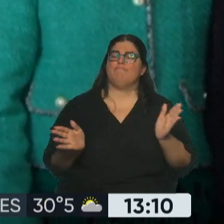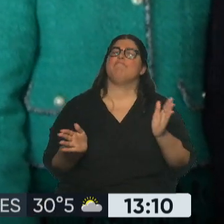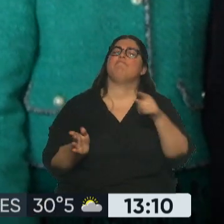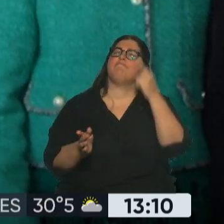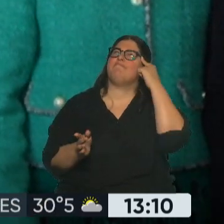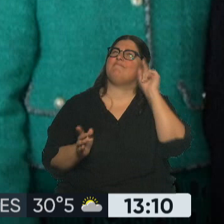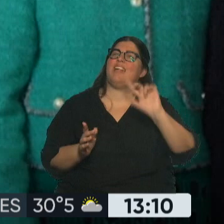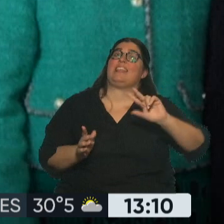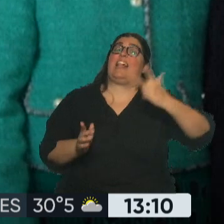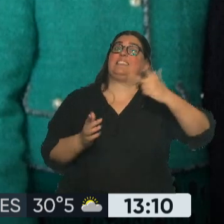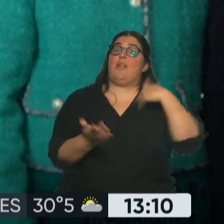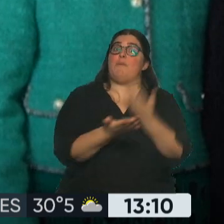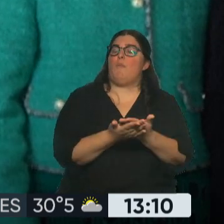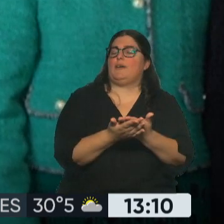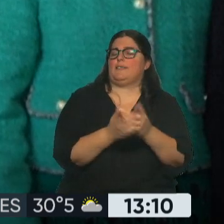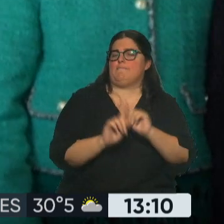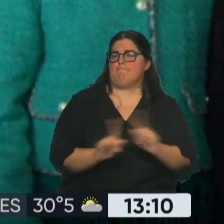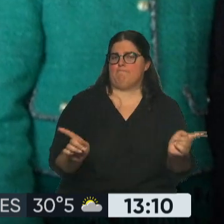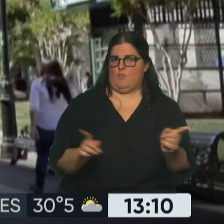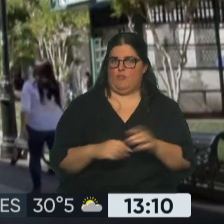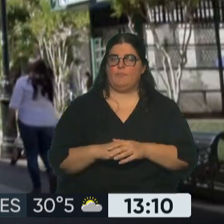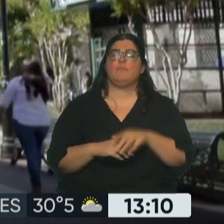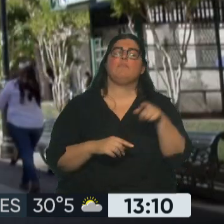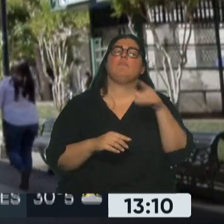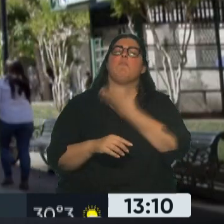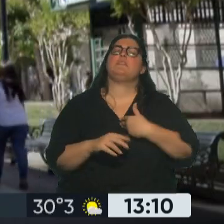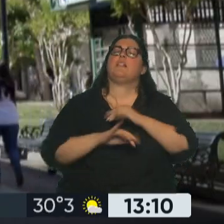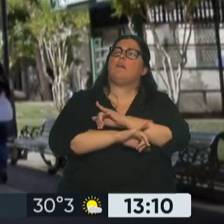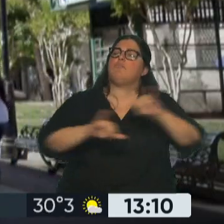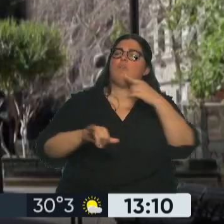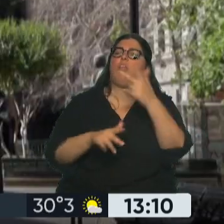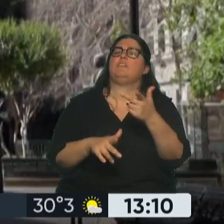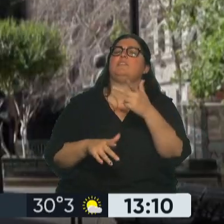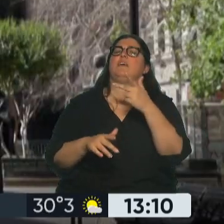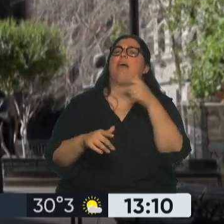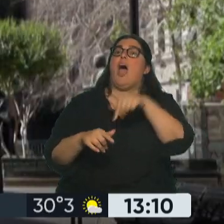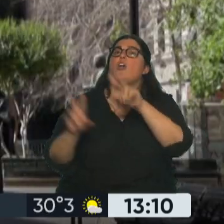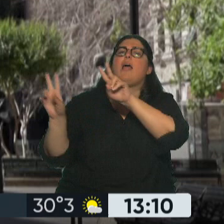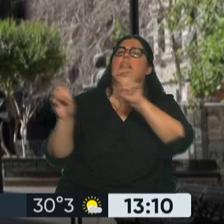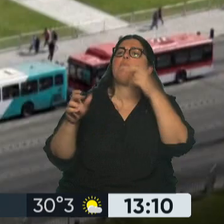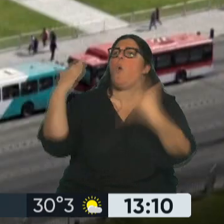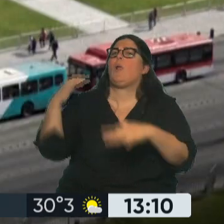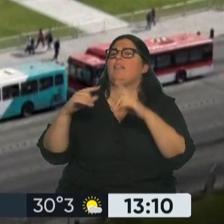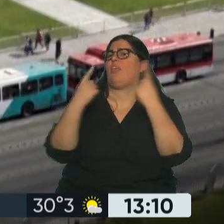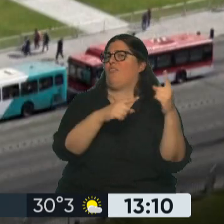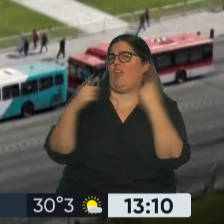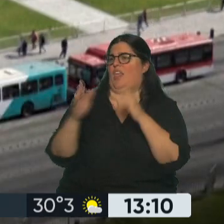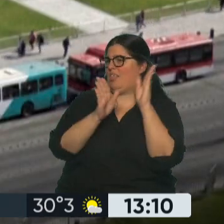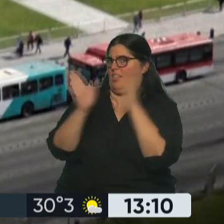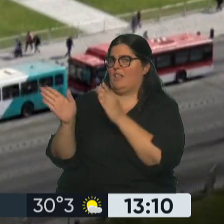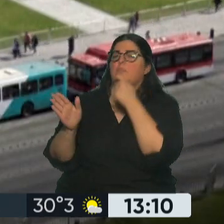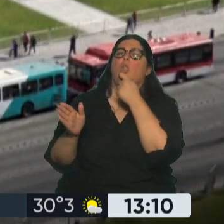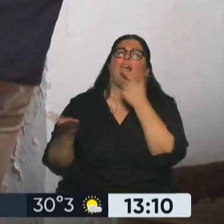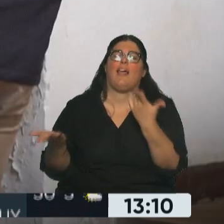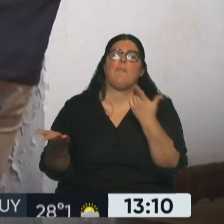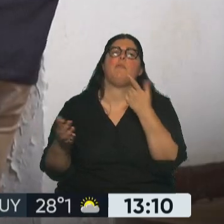tercer proceso constitucional. Las urgencias son otras, agregó el mandatario, con varios frentes abiertos, entre ellos las denuncias